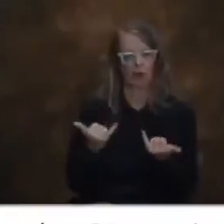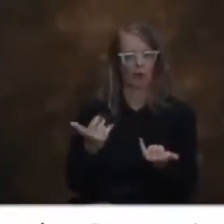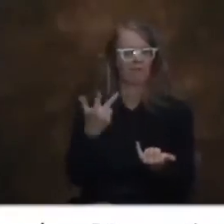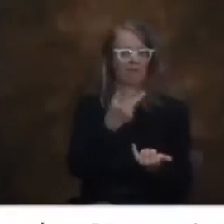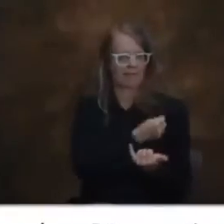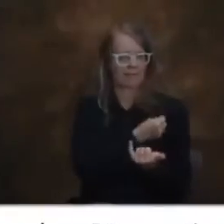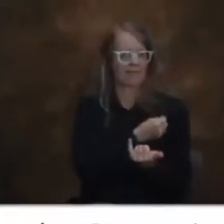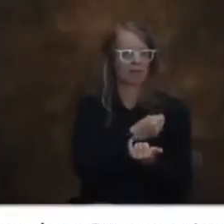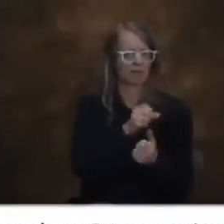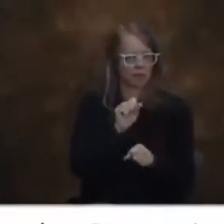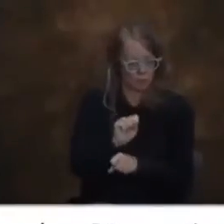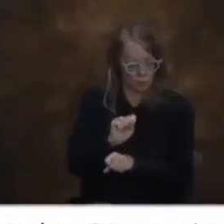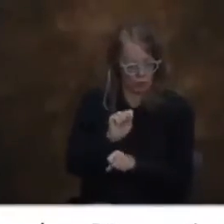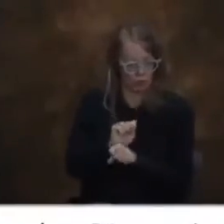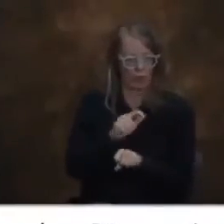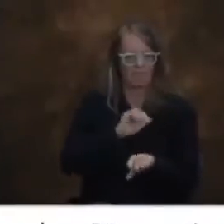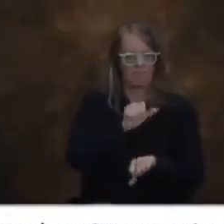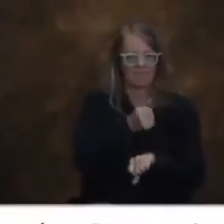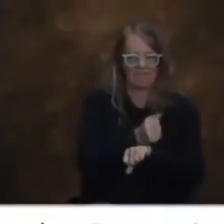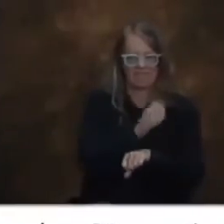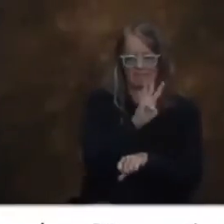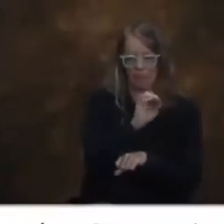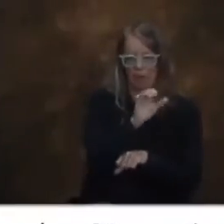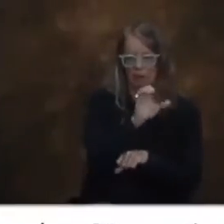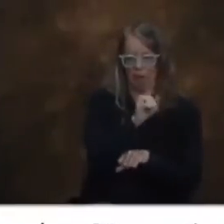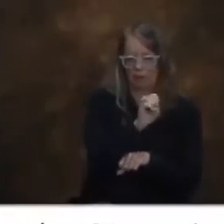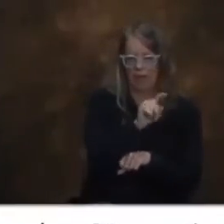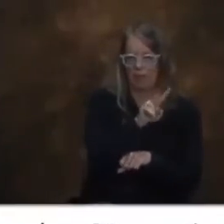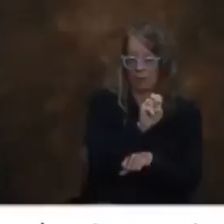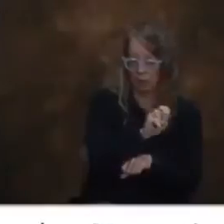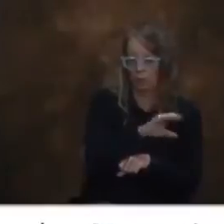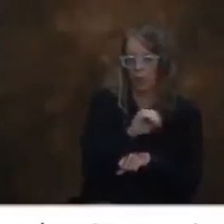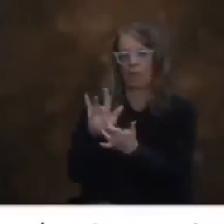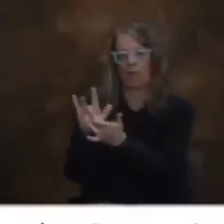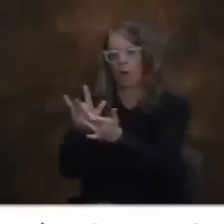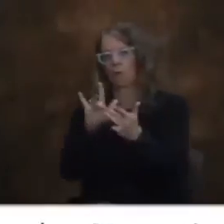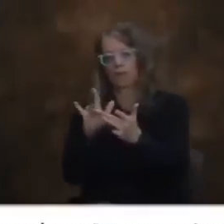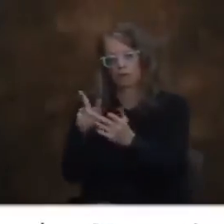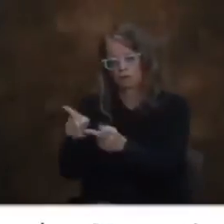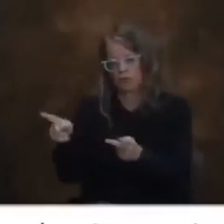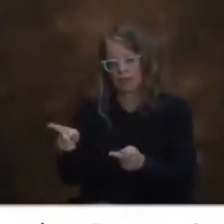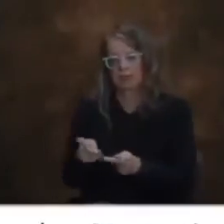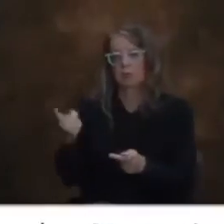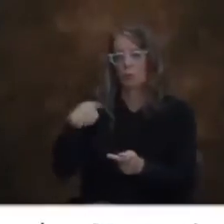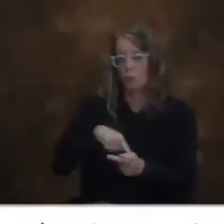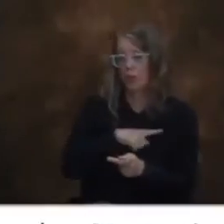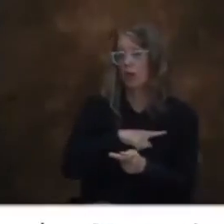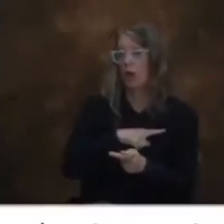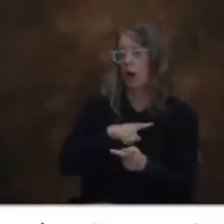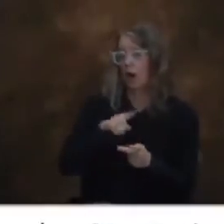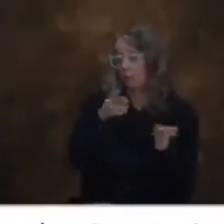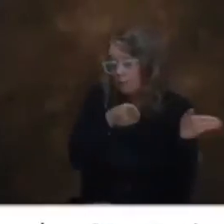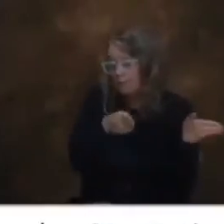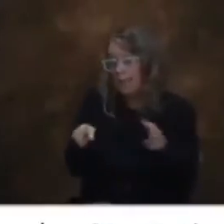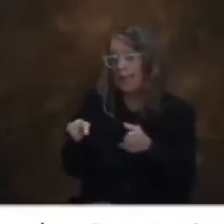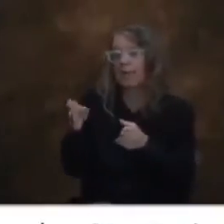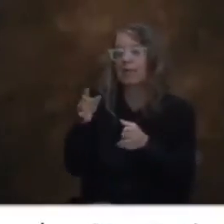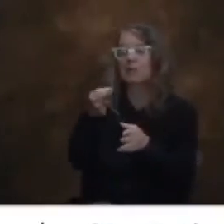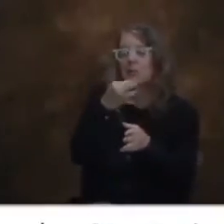vacunación actuales en sitios fijos y de alcance estamos planificando activar impulso